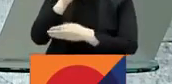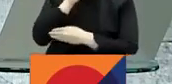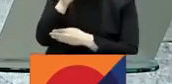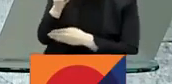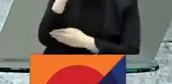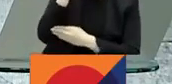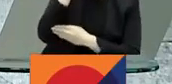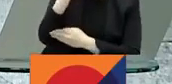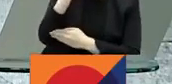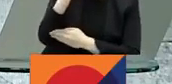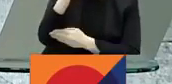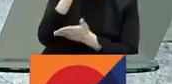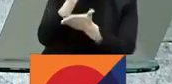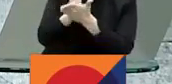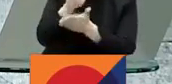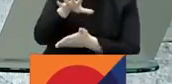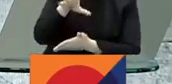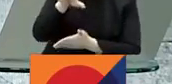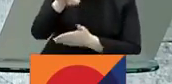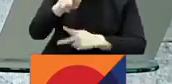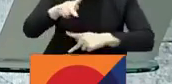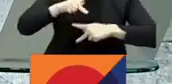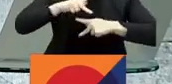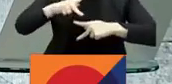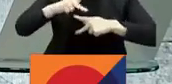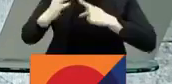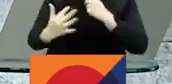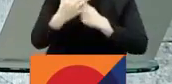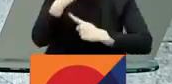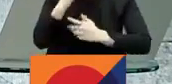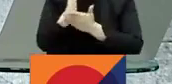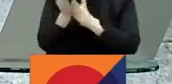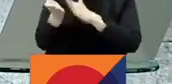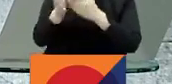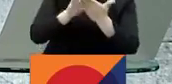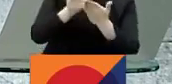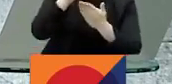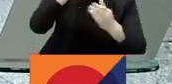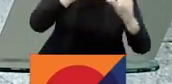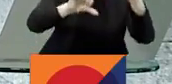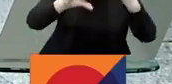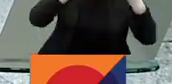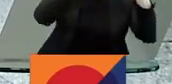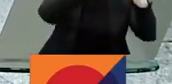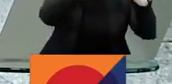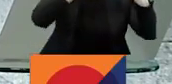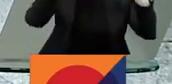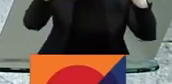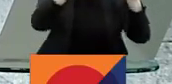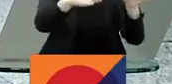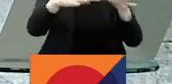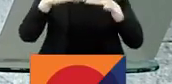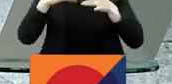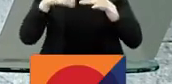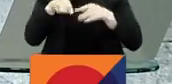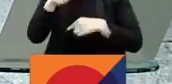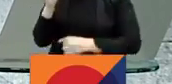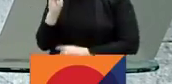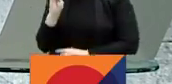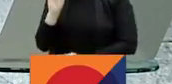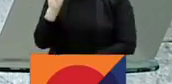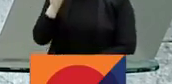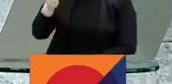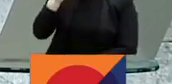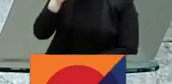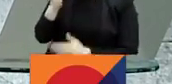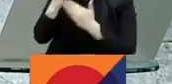una mujer que padeció cáncer de pulmón como consecuencia del asbesto. Él nos contó lo que tuvieron que enfrentar como consecuencia de la enfermedad